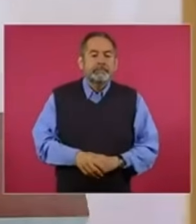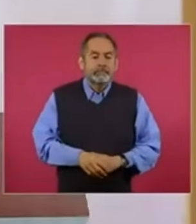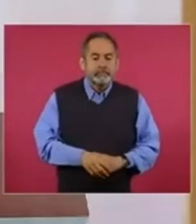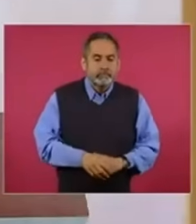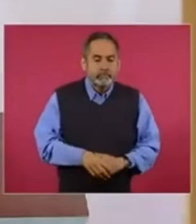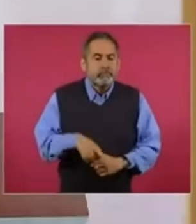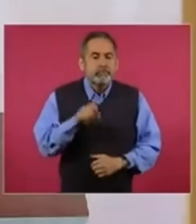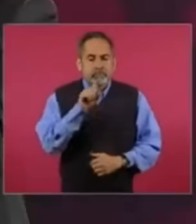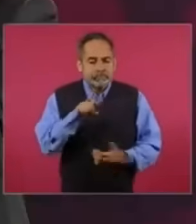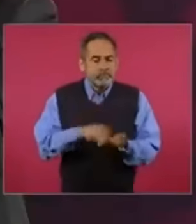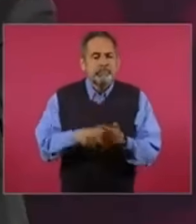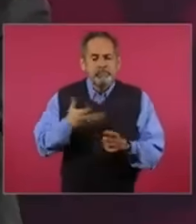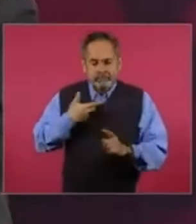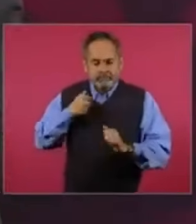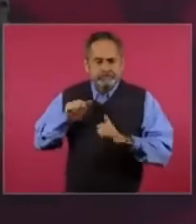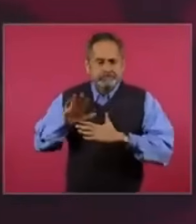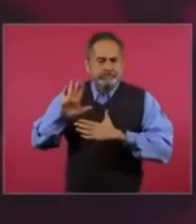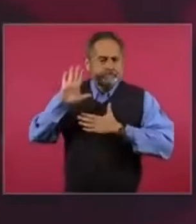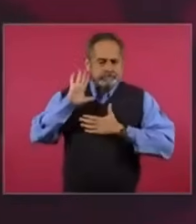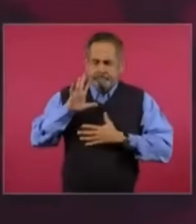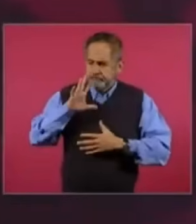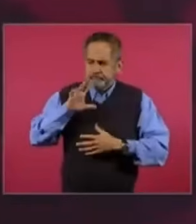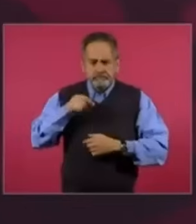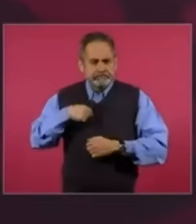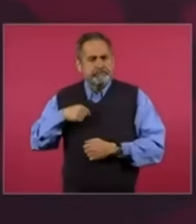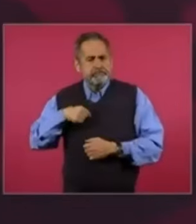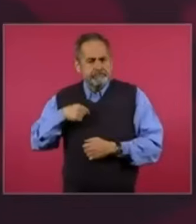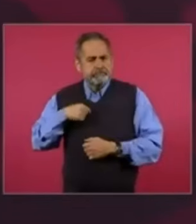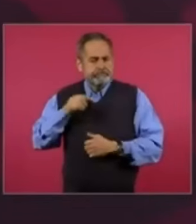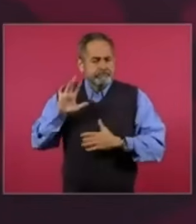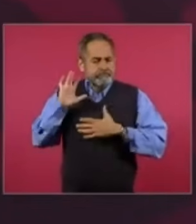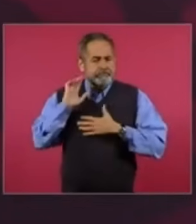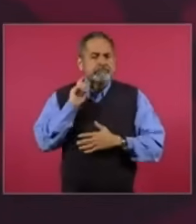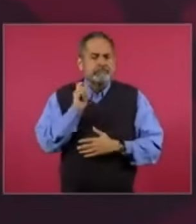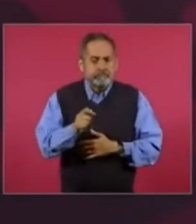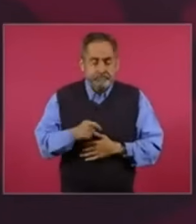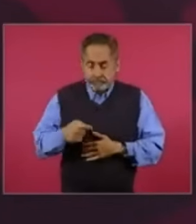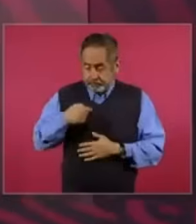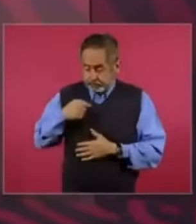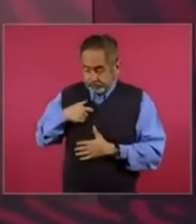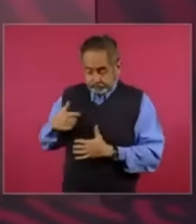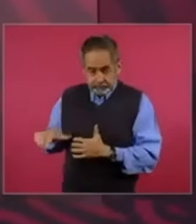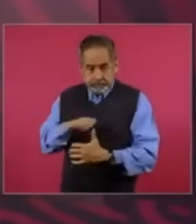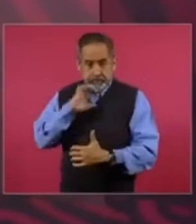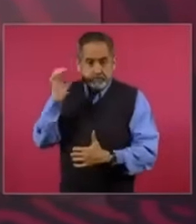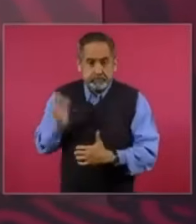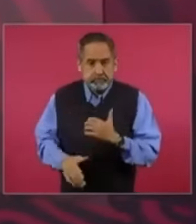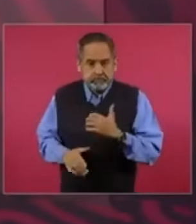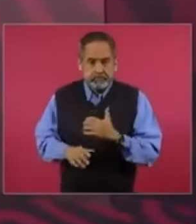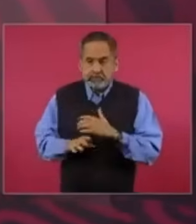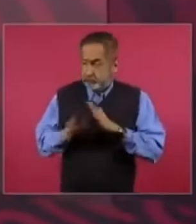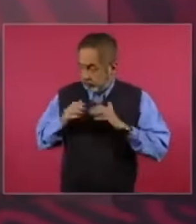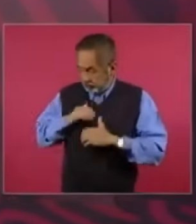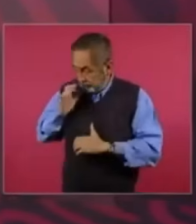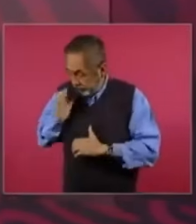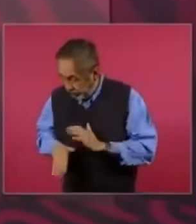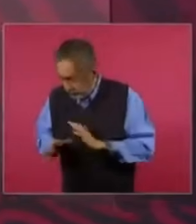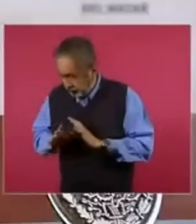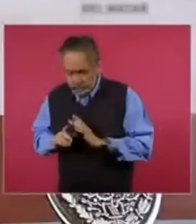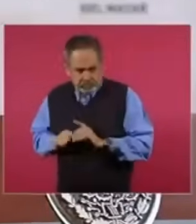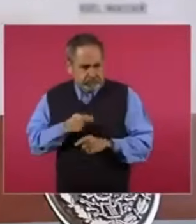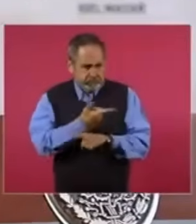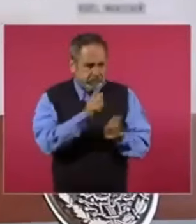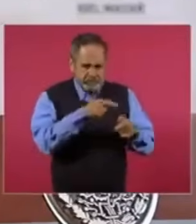pero tenemos el compromiso de que terminando ya pueden, igual